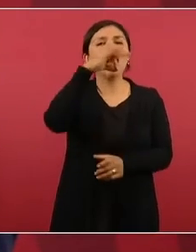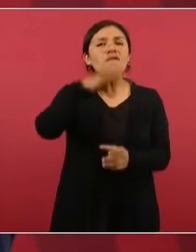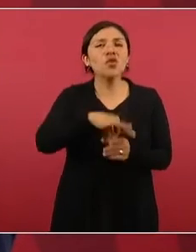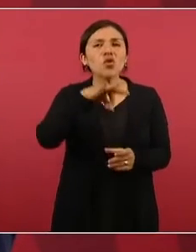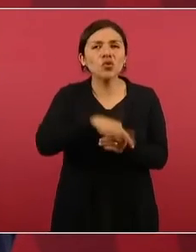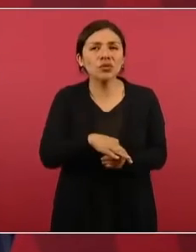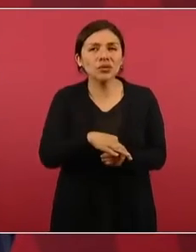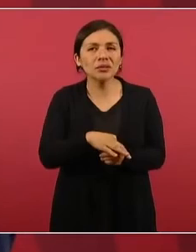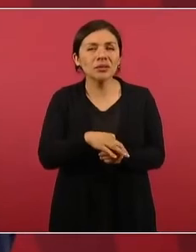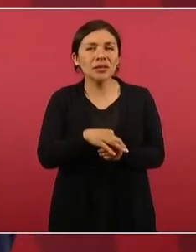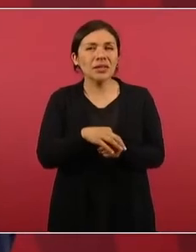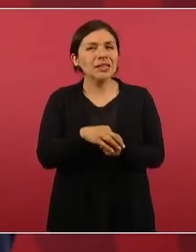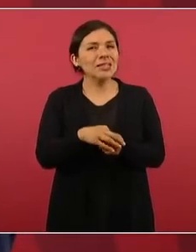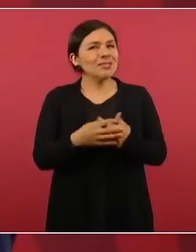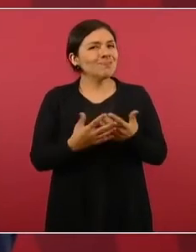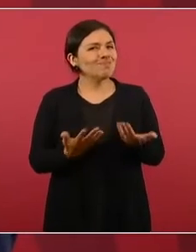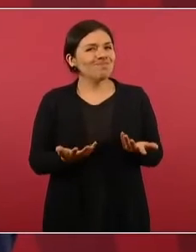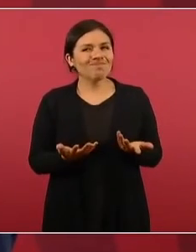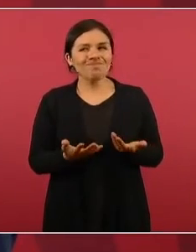O sea, hay